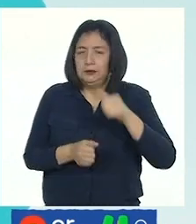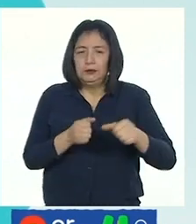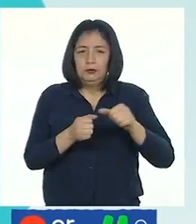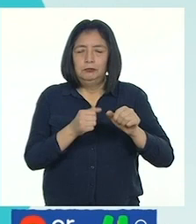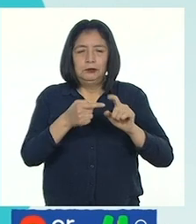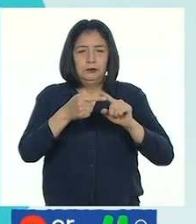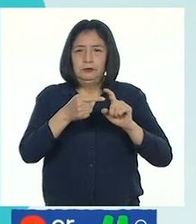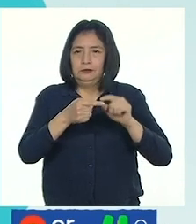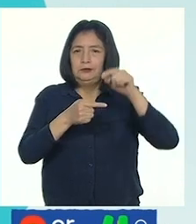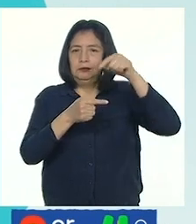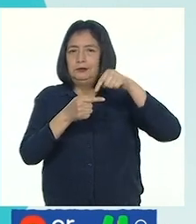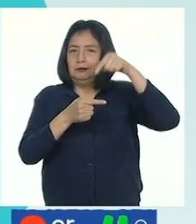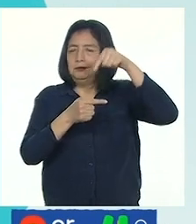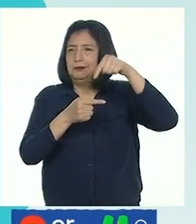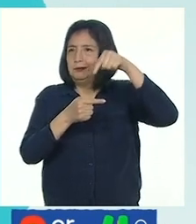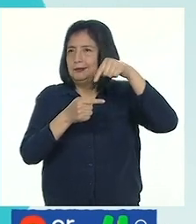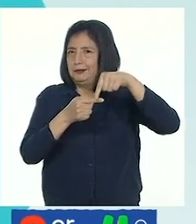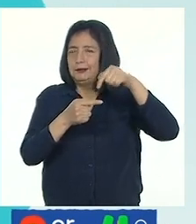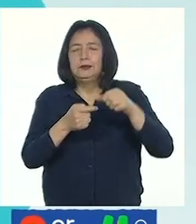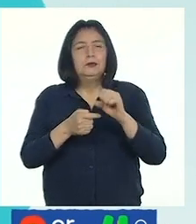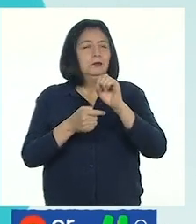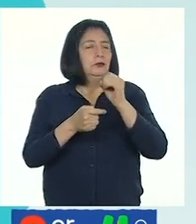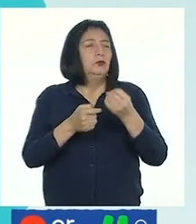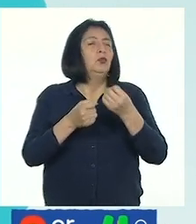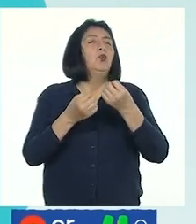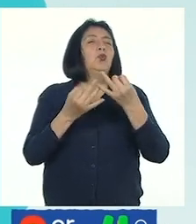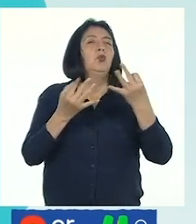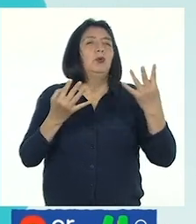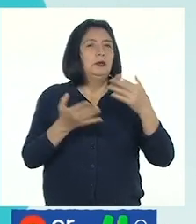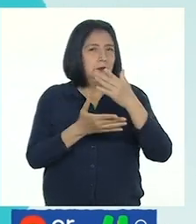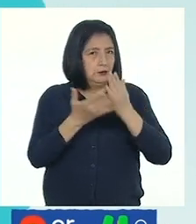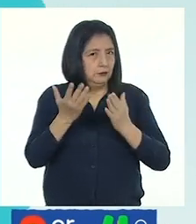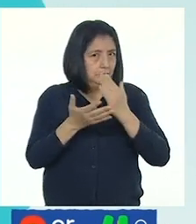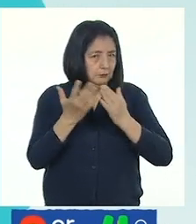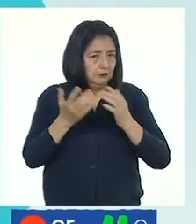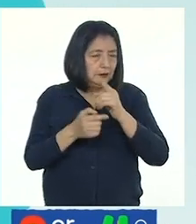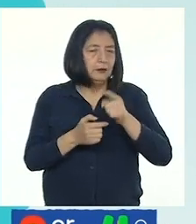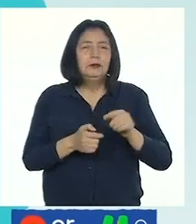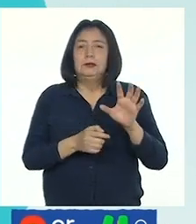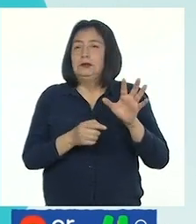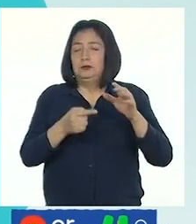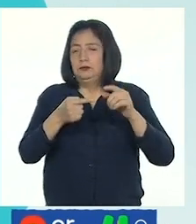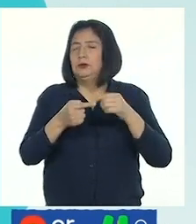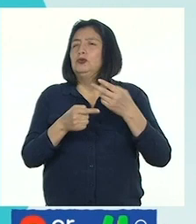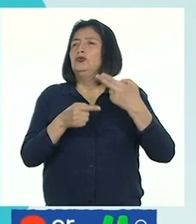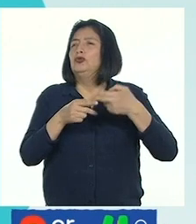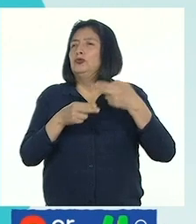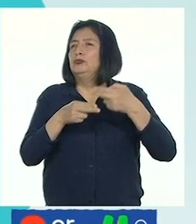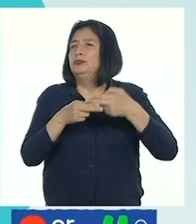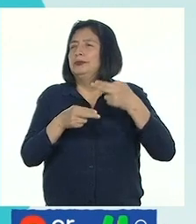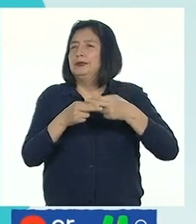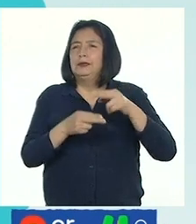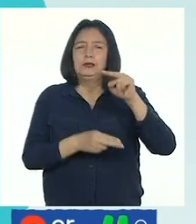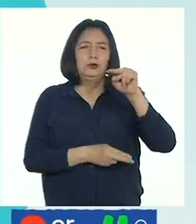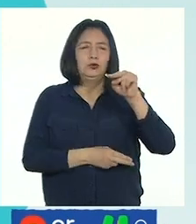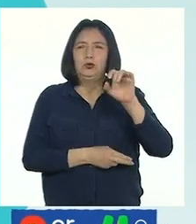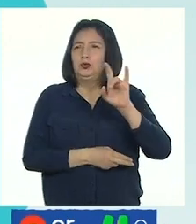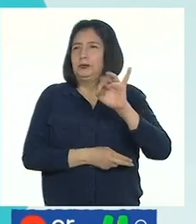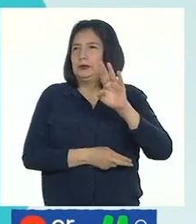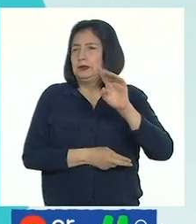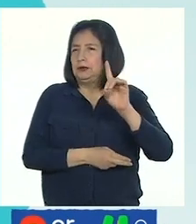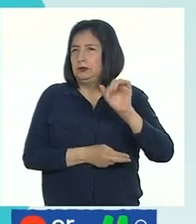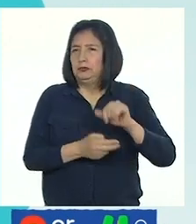número de arriba, el cual representa la cantidad de partes considerada de un todo, se llama